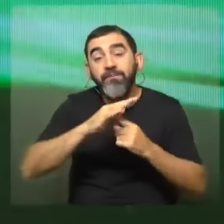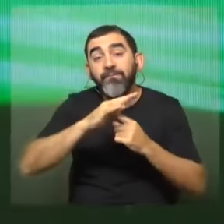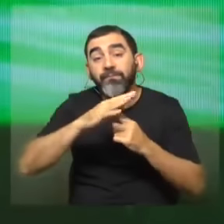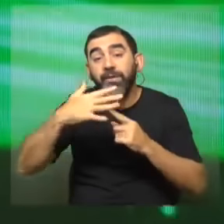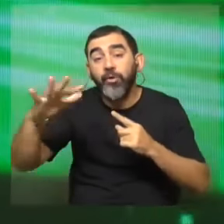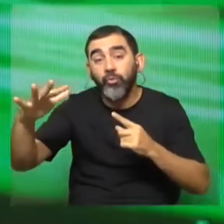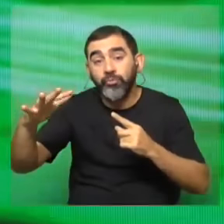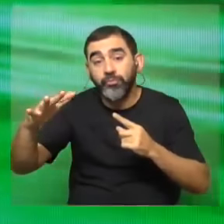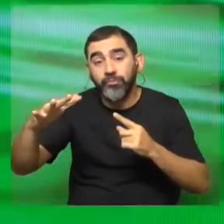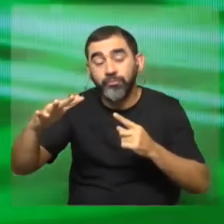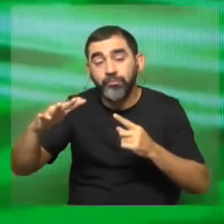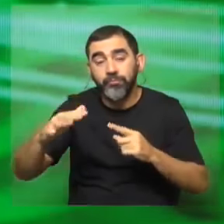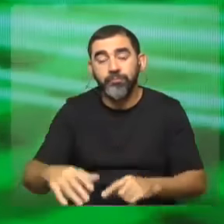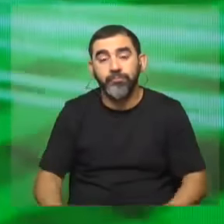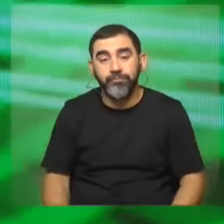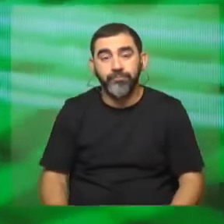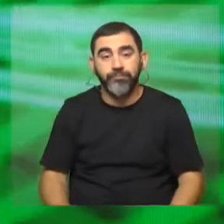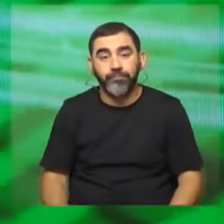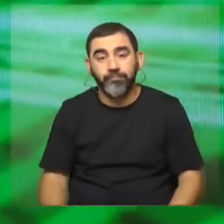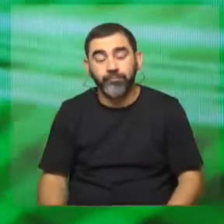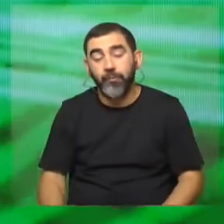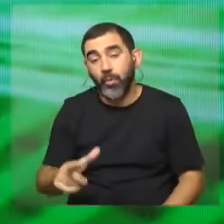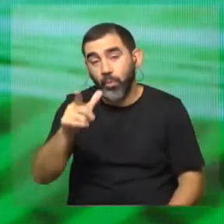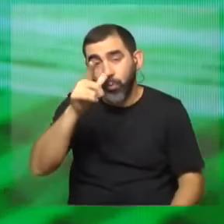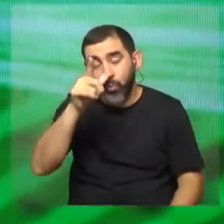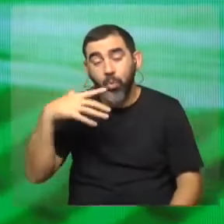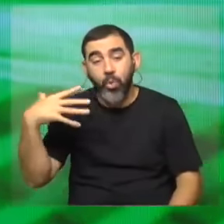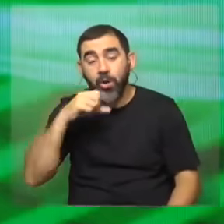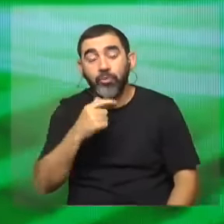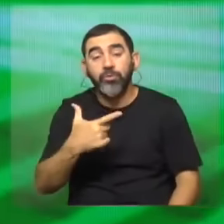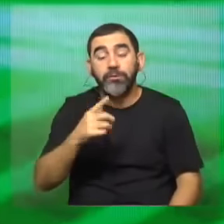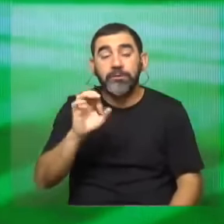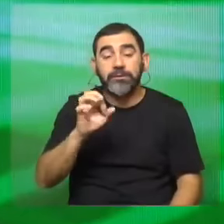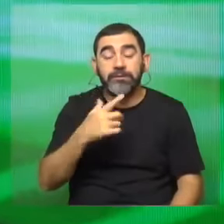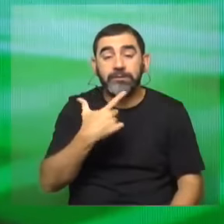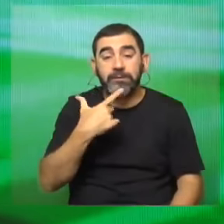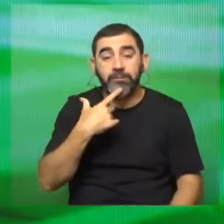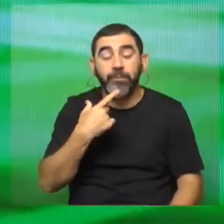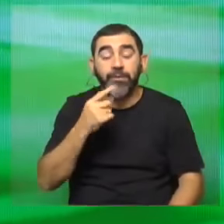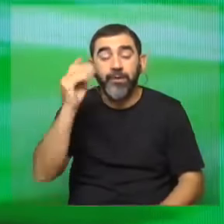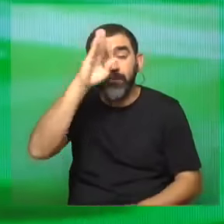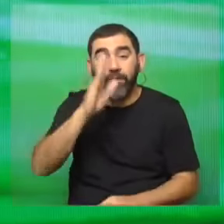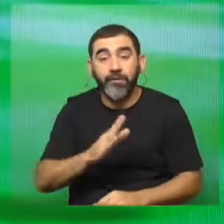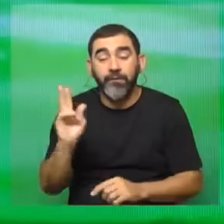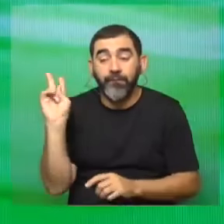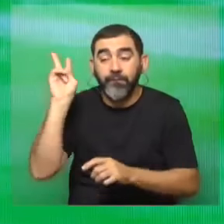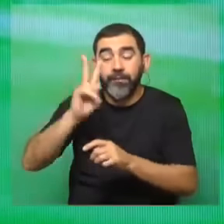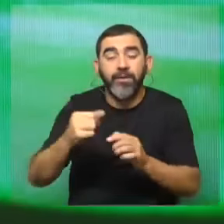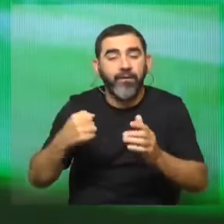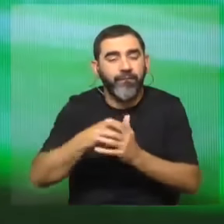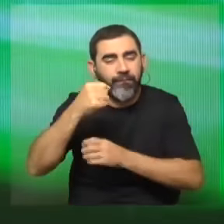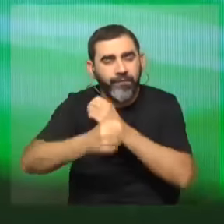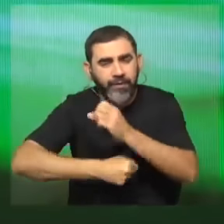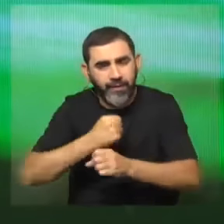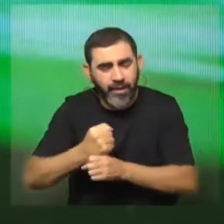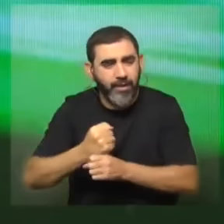invierno estamos hablando de Julio agosto y septiembre siempre se habló que los turistas brasileños vienen a fin de año en